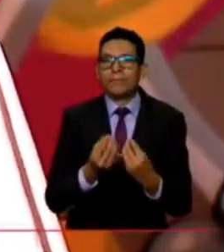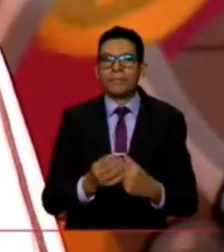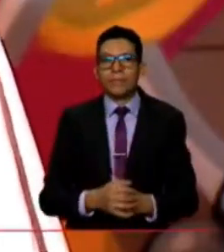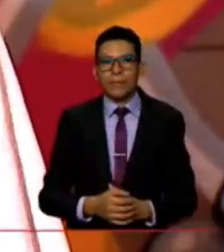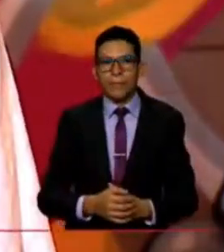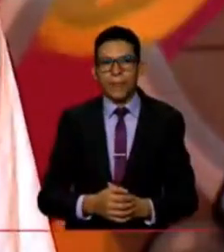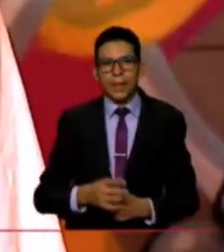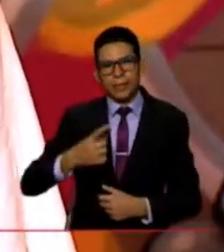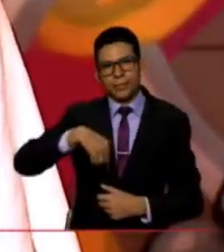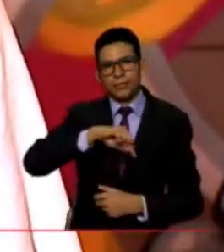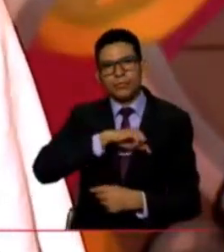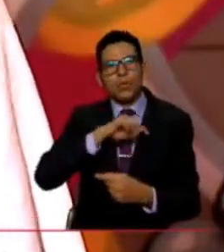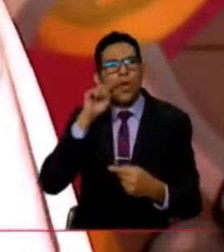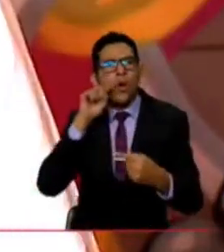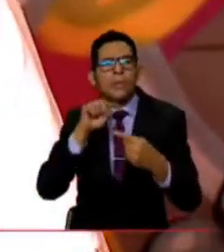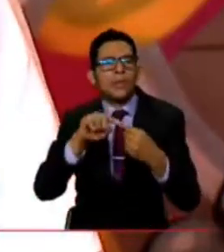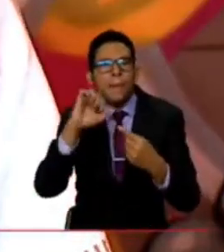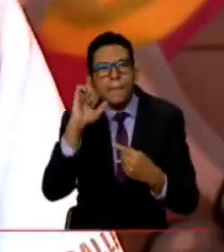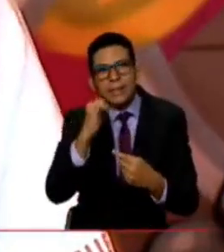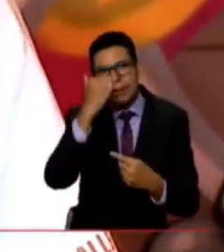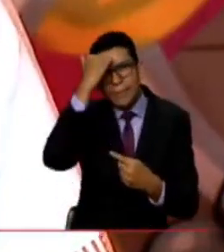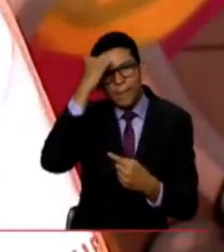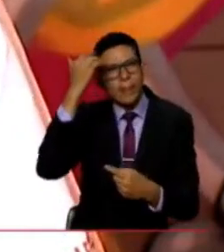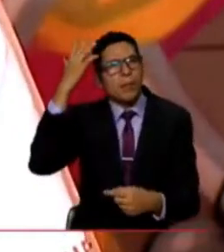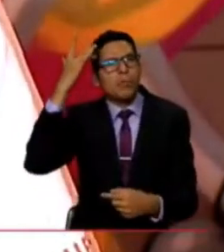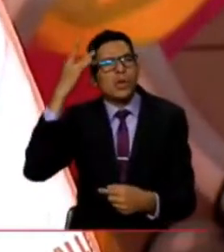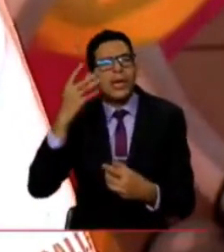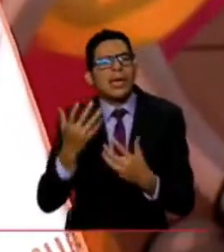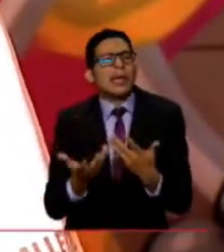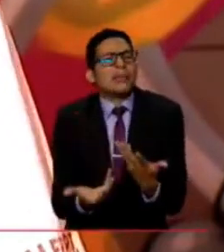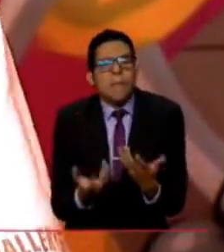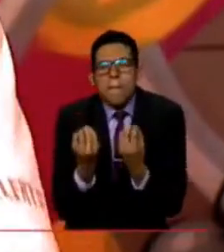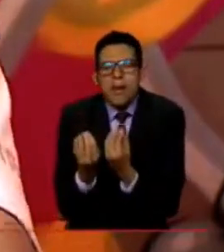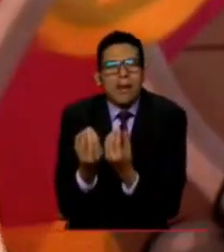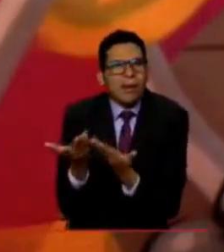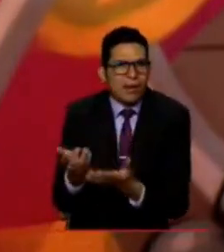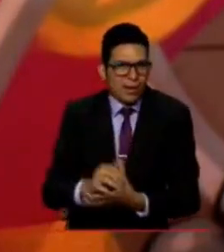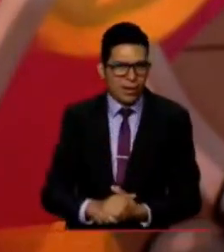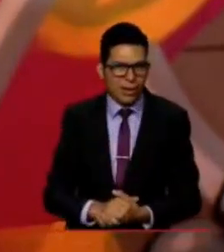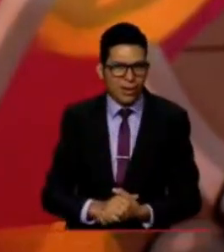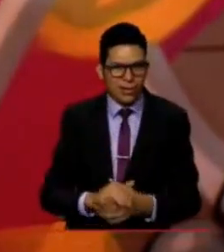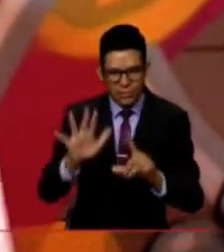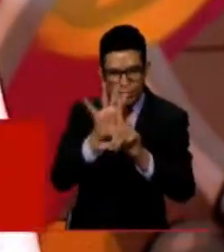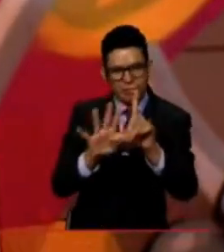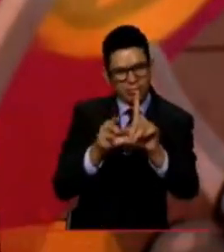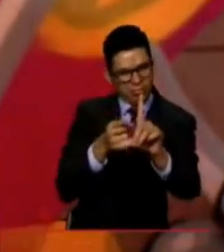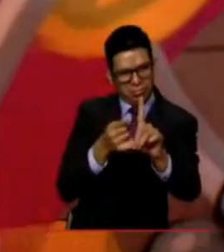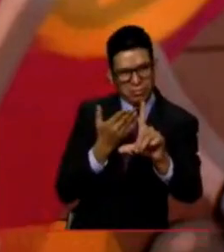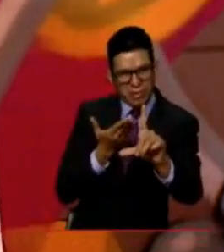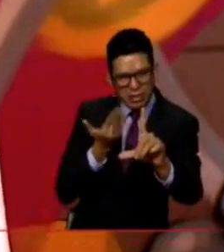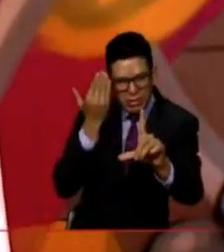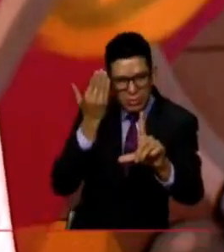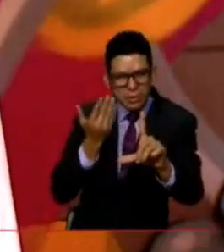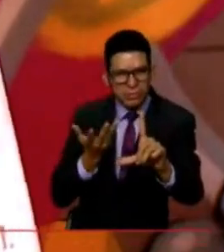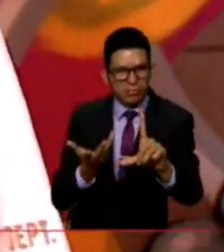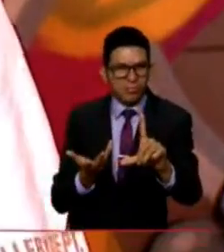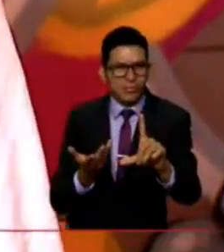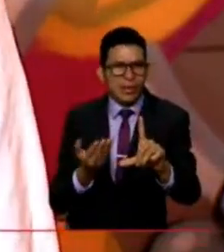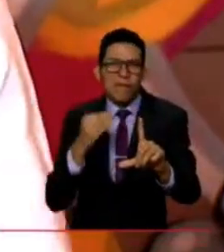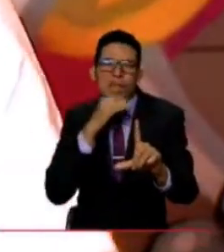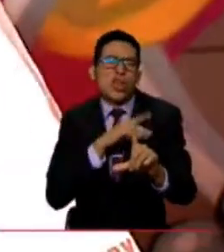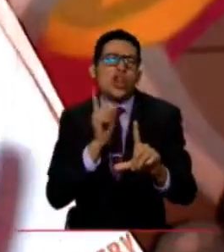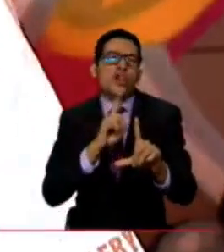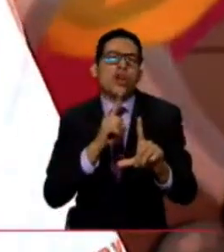que busquemos un objetivo principal, el por qué queremos hacerlo y de que dejemos estas vanas de que no,